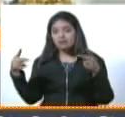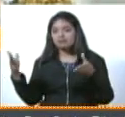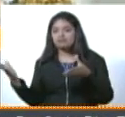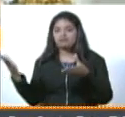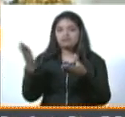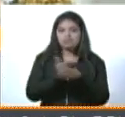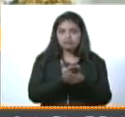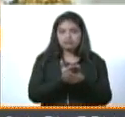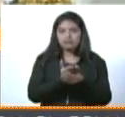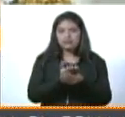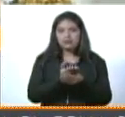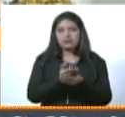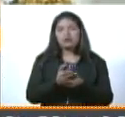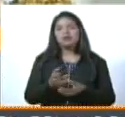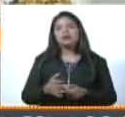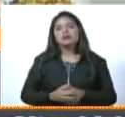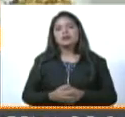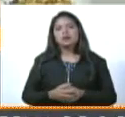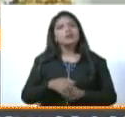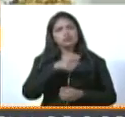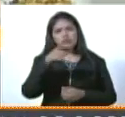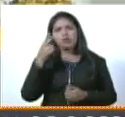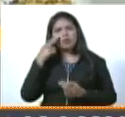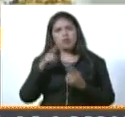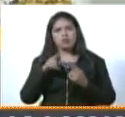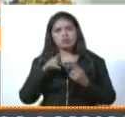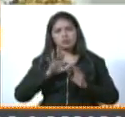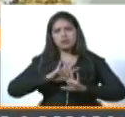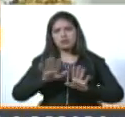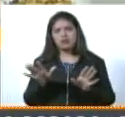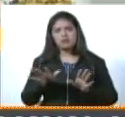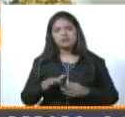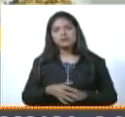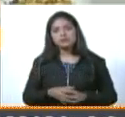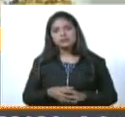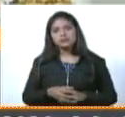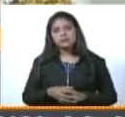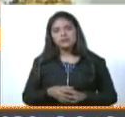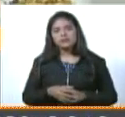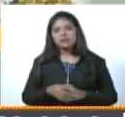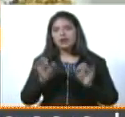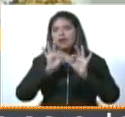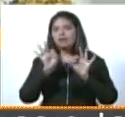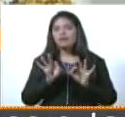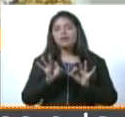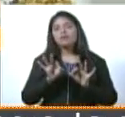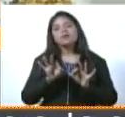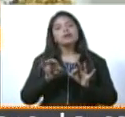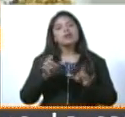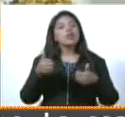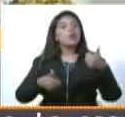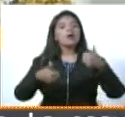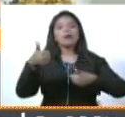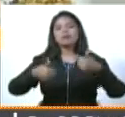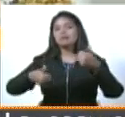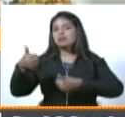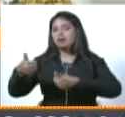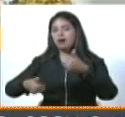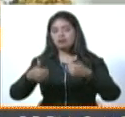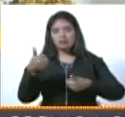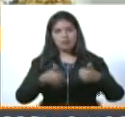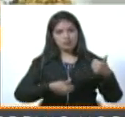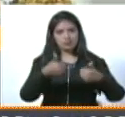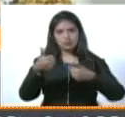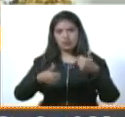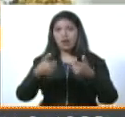la brújula, lo que hemos llamado, que también todos conocemos, que es la brújula electoral con la oferta de las candidatas, los candidatos y